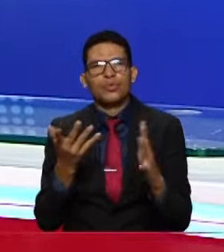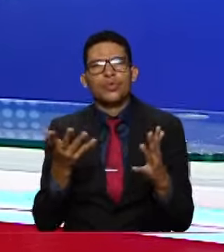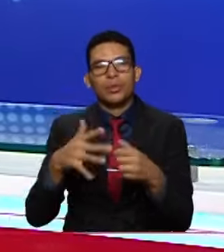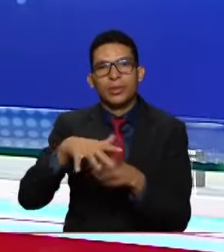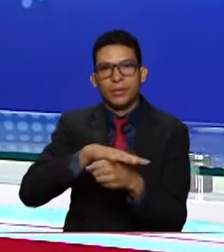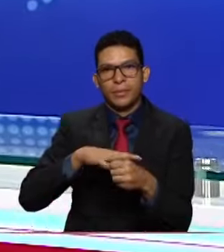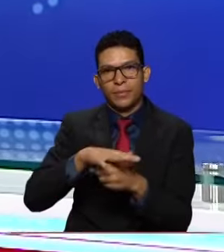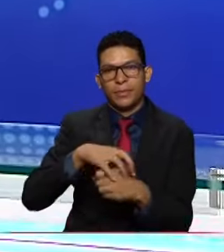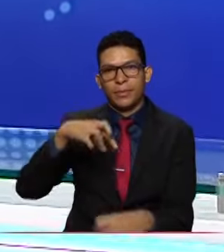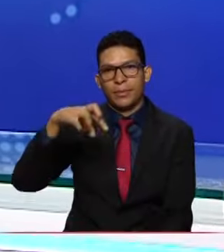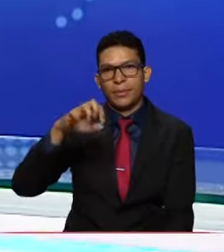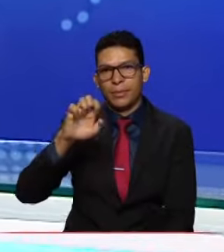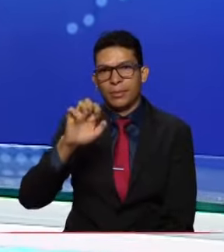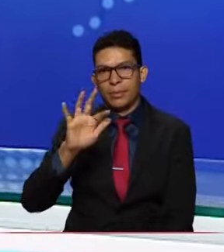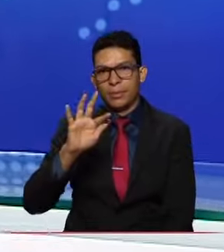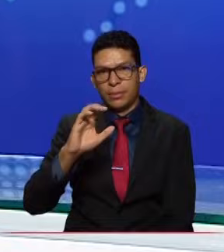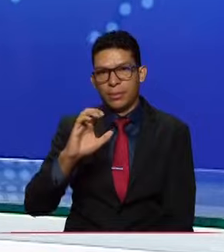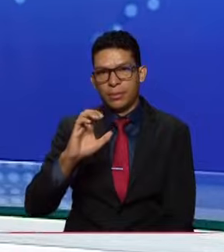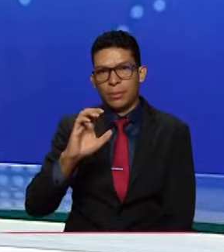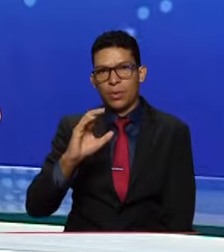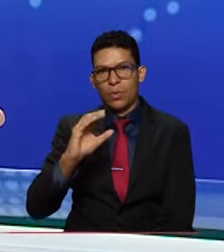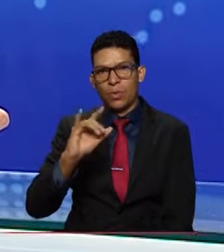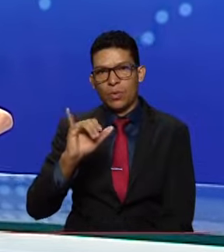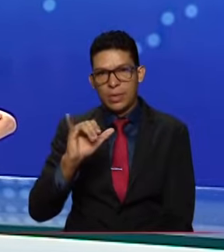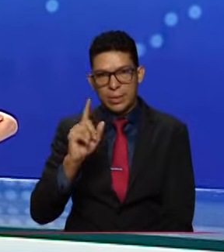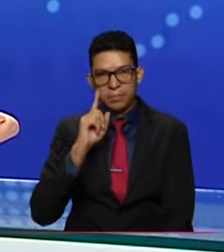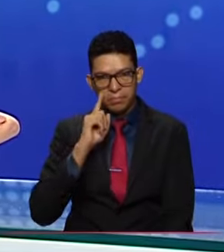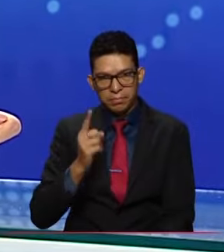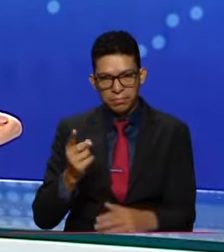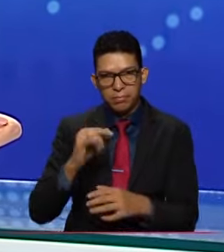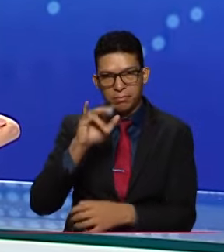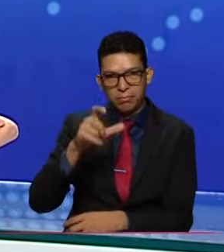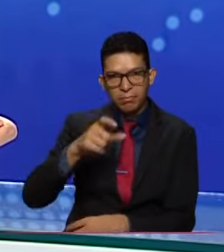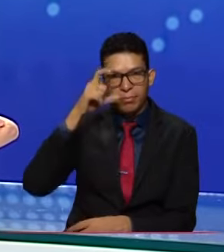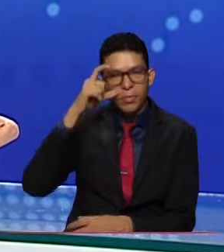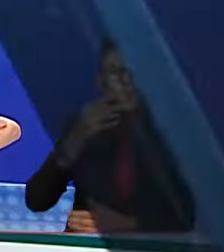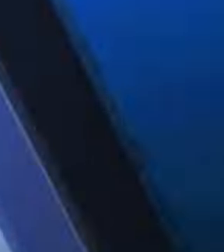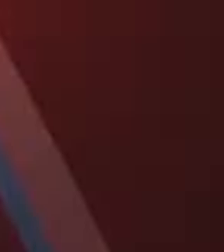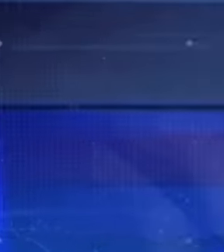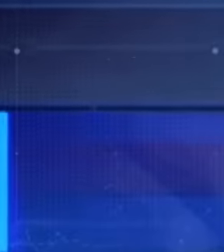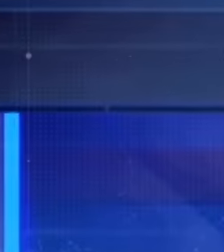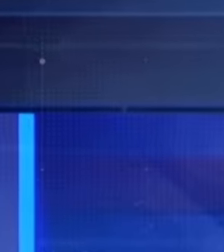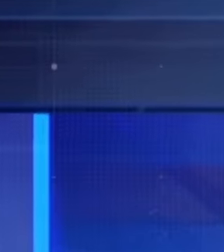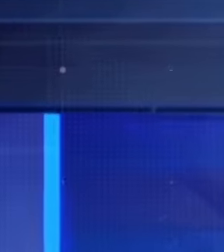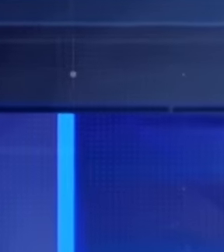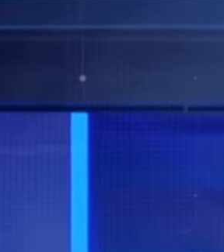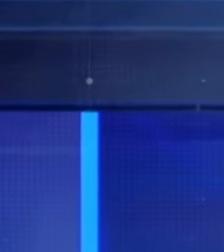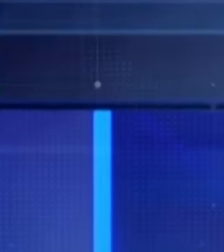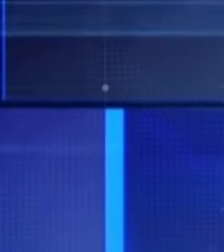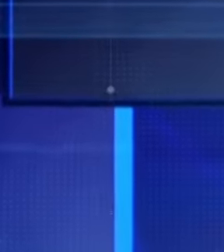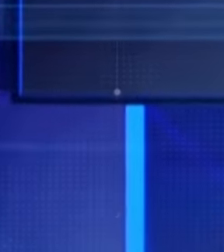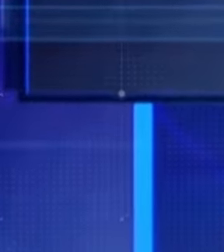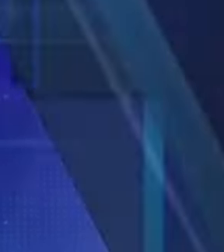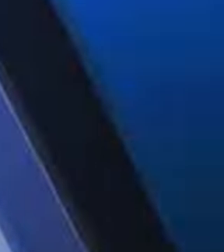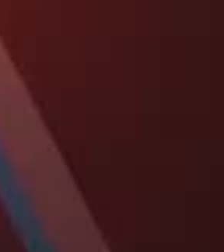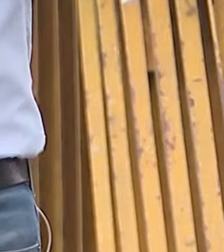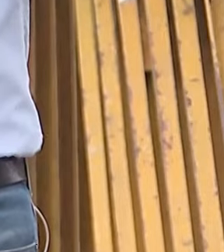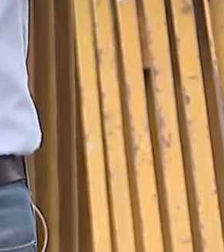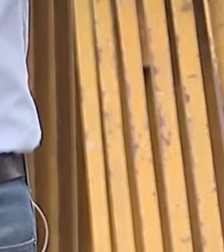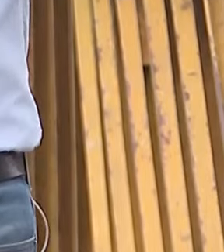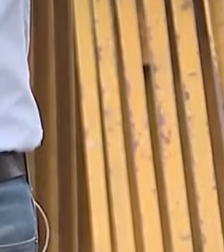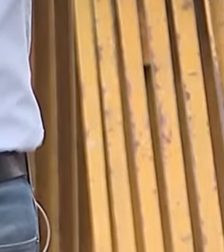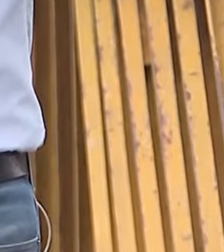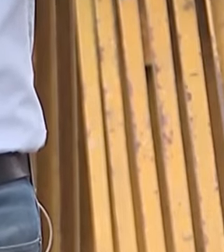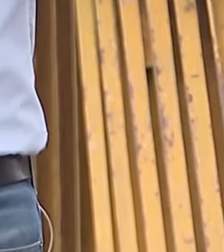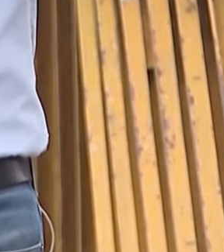barrio Petecuy. Estamos allí en el lugar con John Alex Henao. John, lo saludamos nuevamente. ¿Ya le han hecho alguna intervención a este puente?